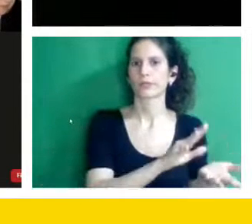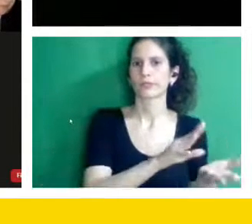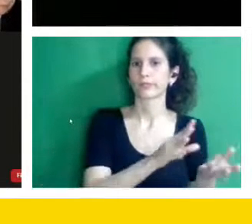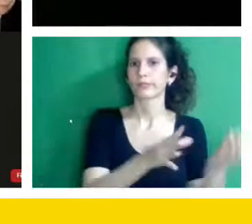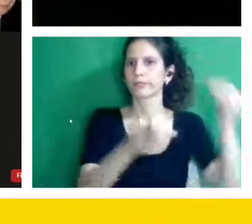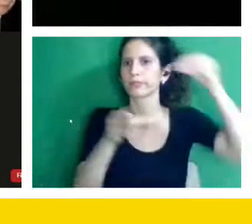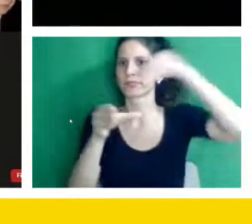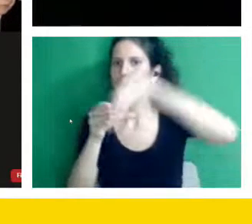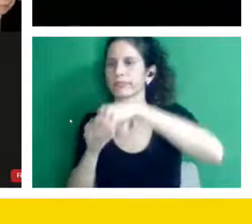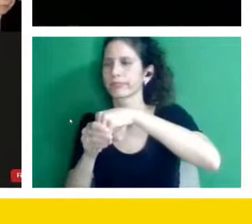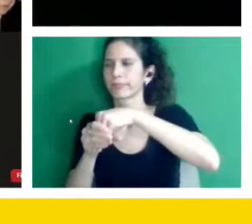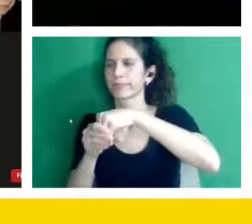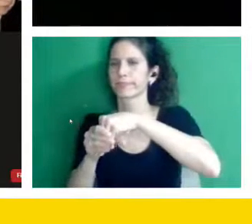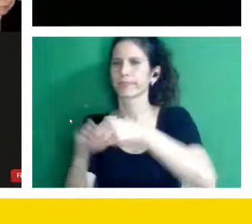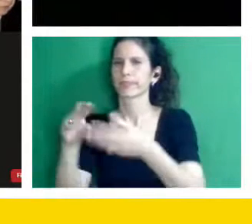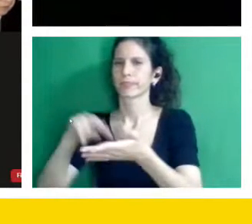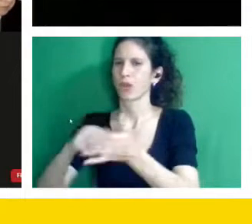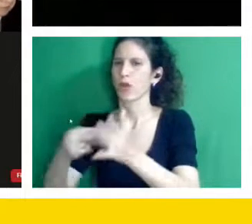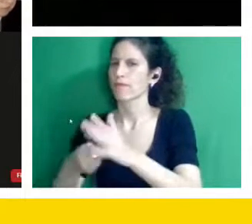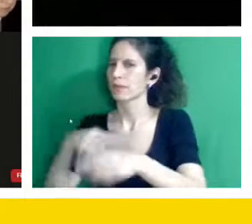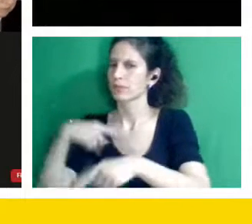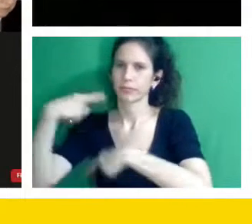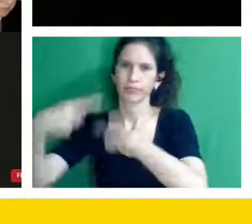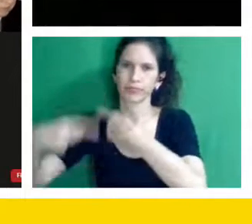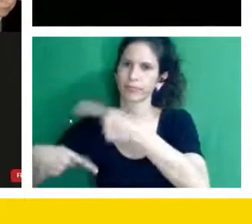tiene problemas, como decían las chicas recién,